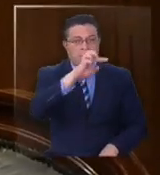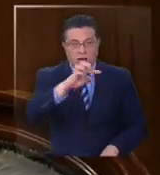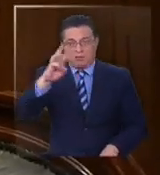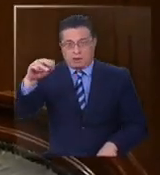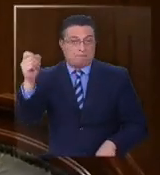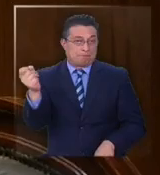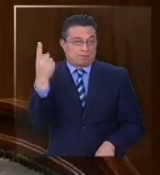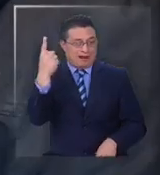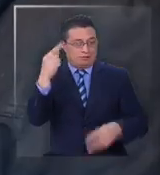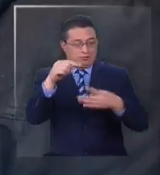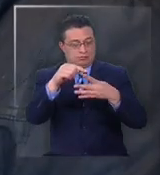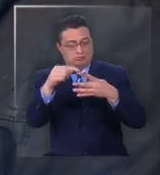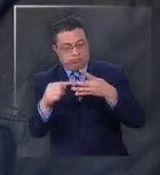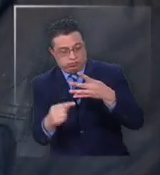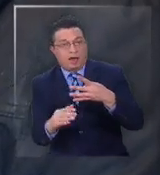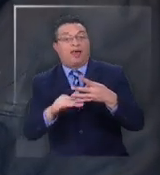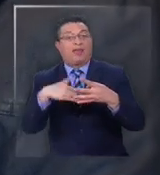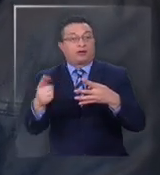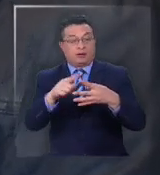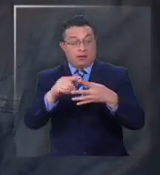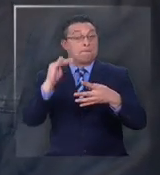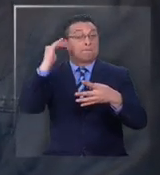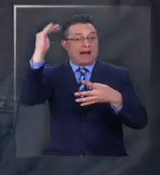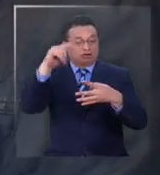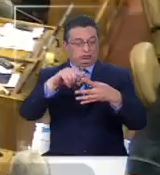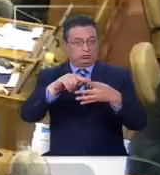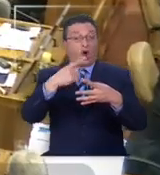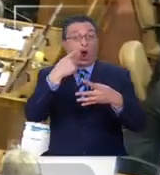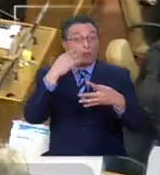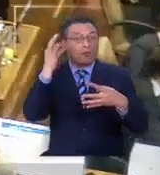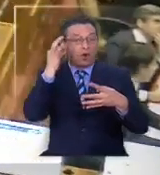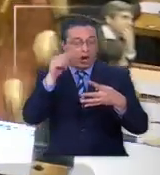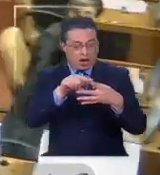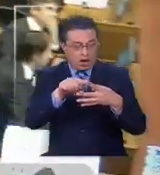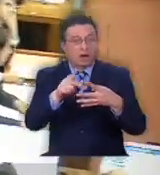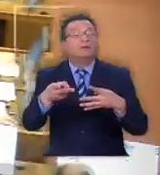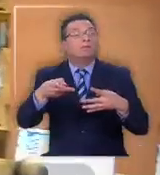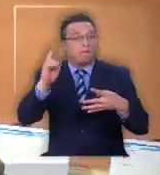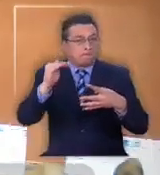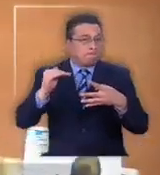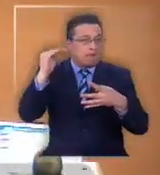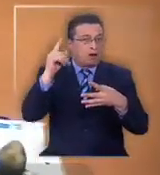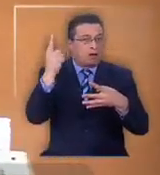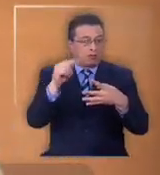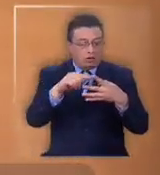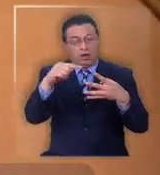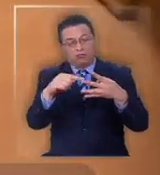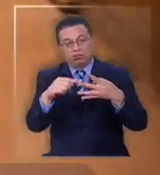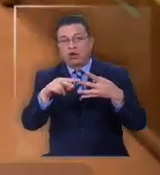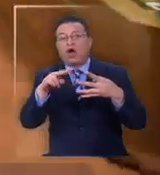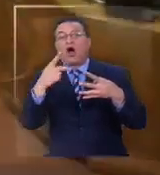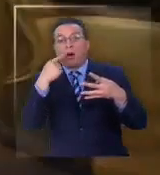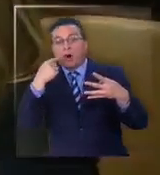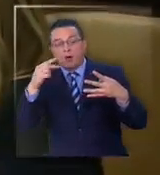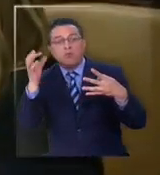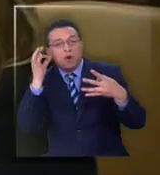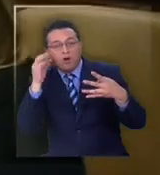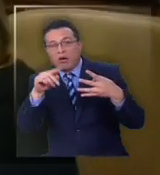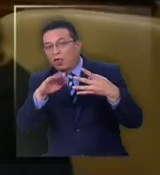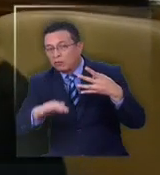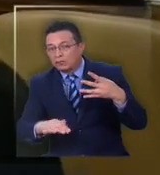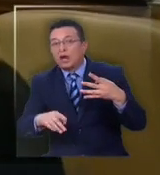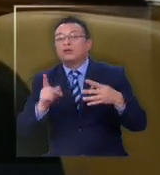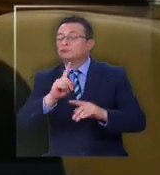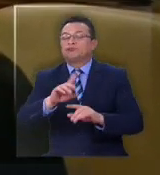madre entre los adoptantes, es decir, privilegiando las familias compuestas por hombre y mujer, los diputados rechazaron esta idea